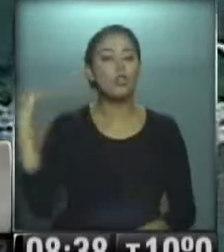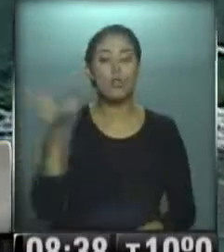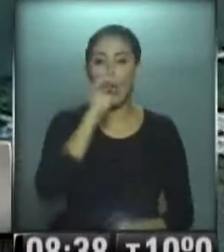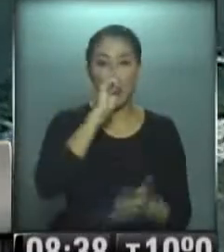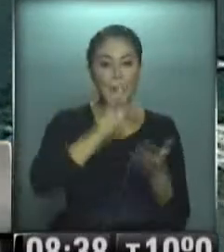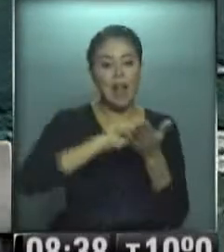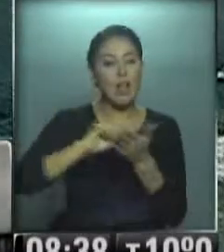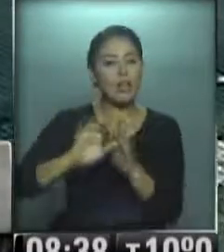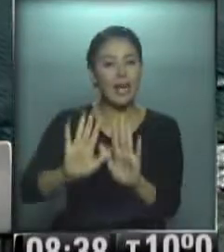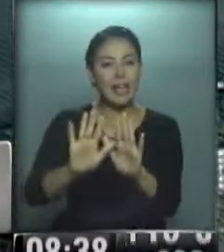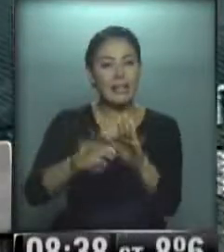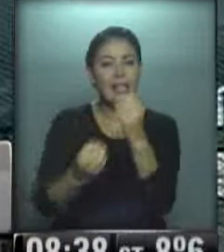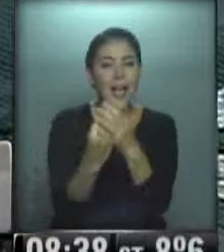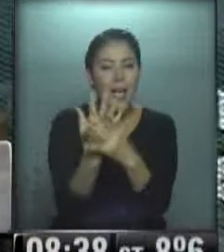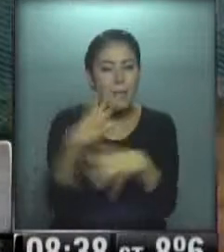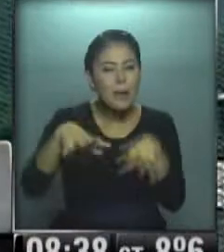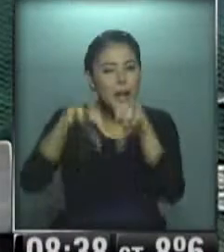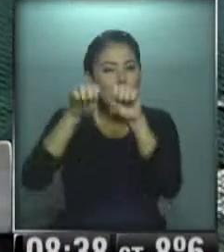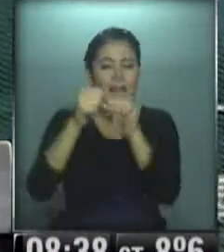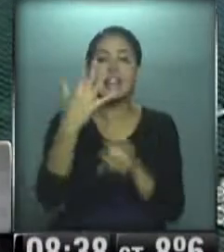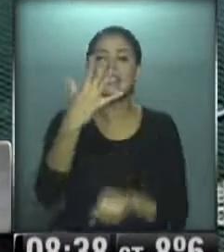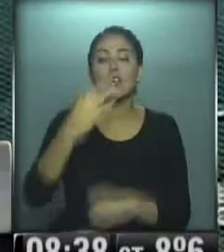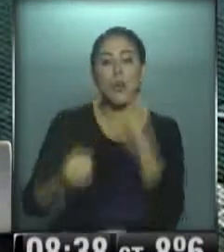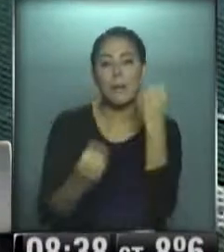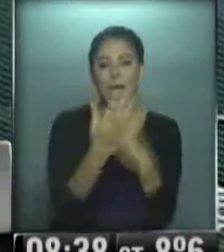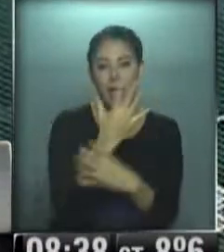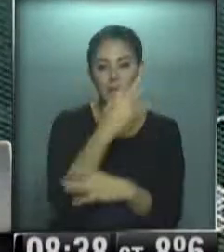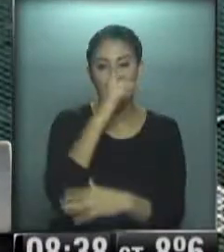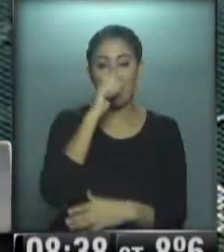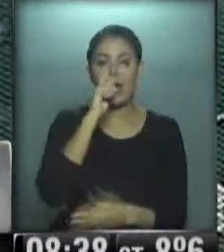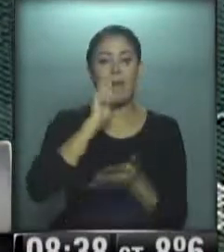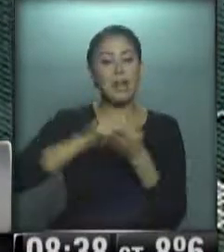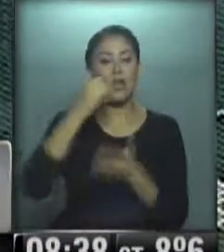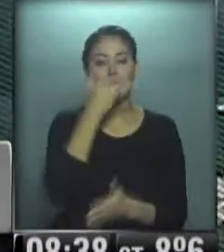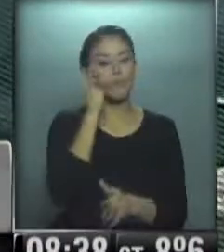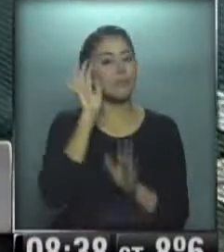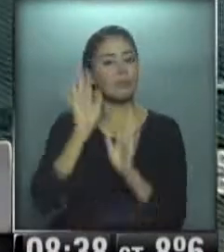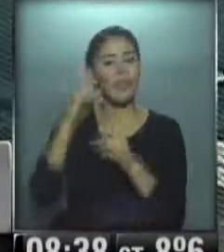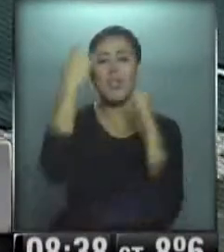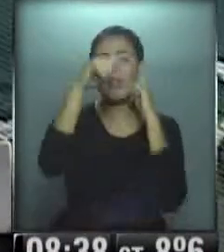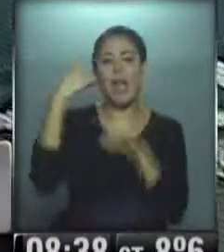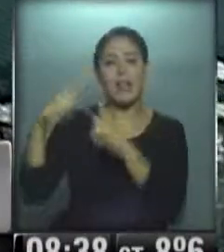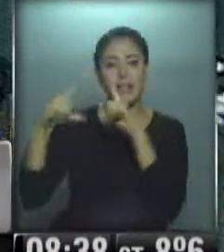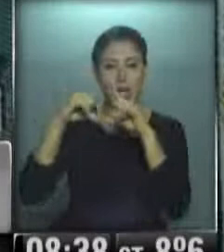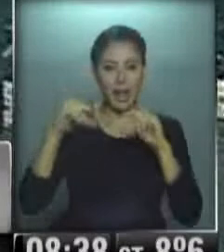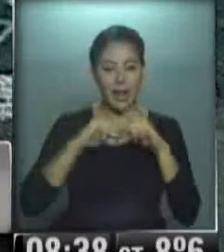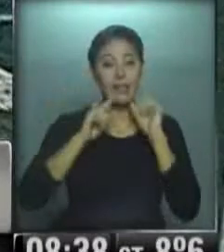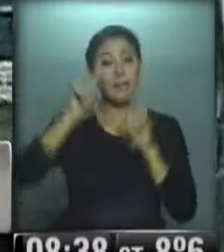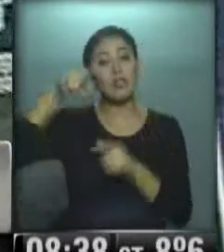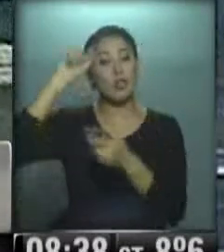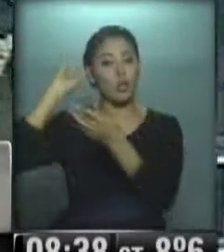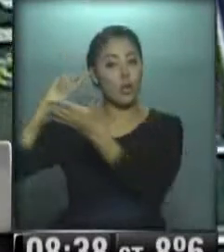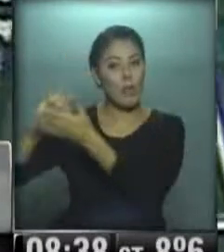que ya está desde las primeras horas de la mañana 5 de la mañana ya había móviles aquí de todos los medios e inclusive internacionales